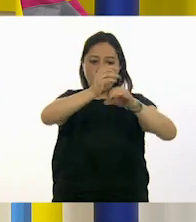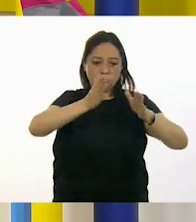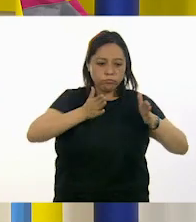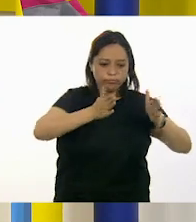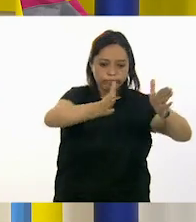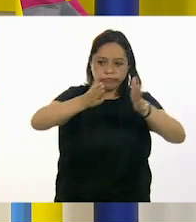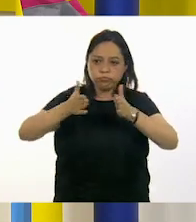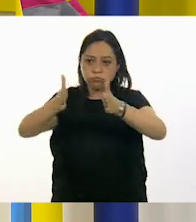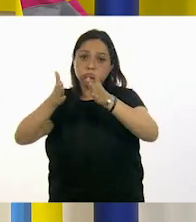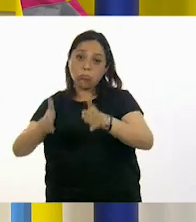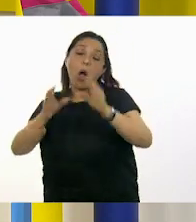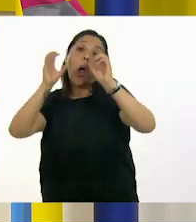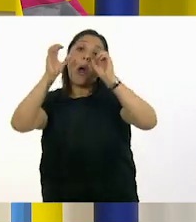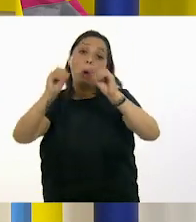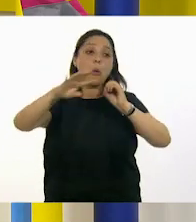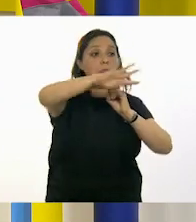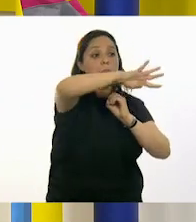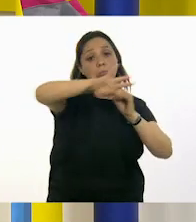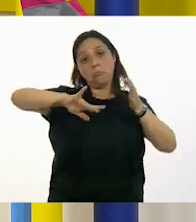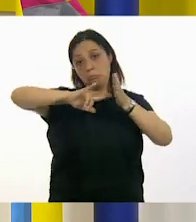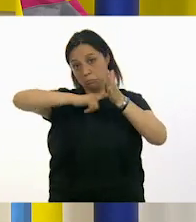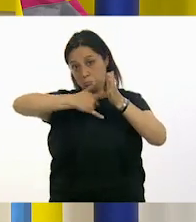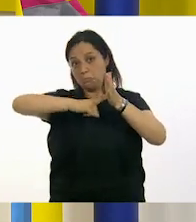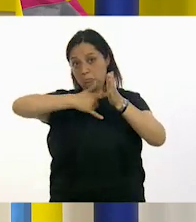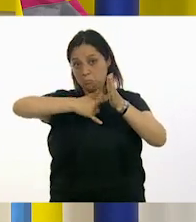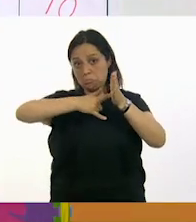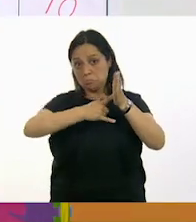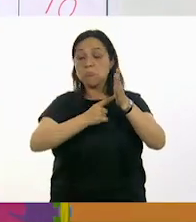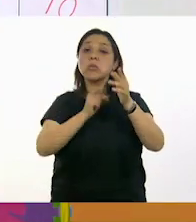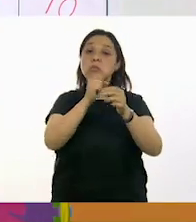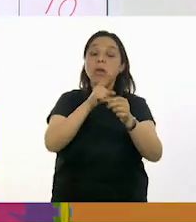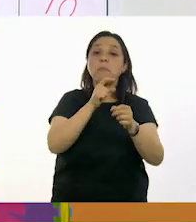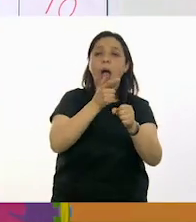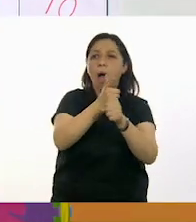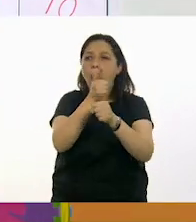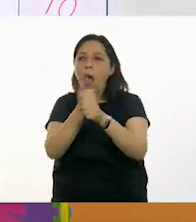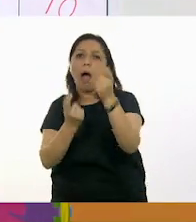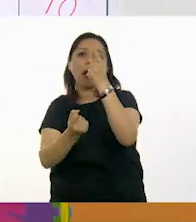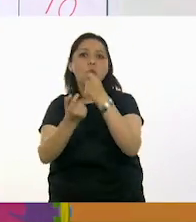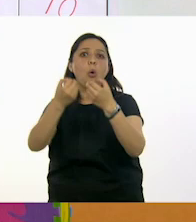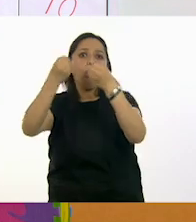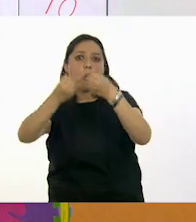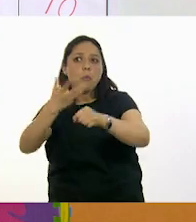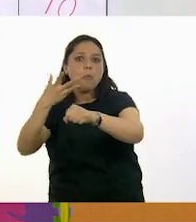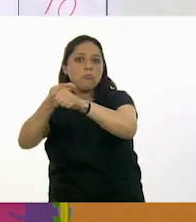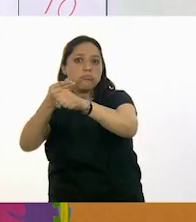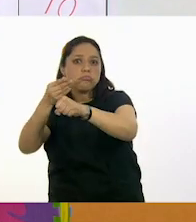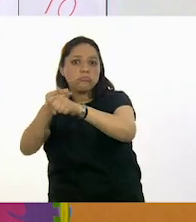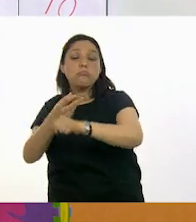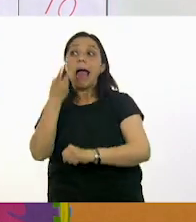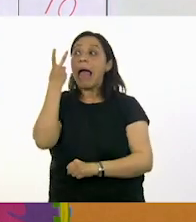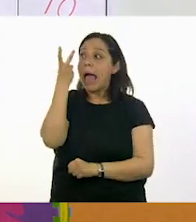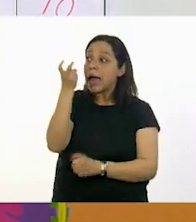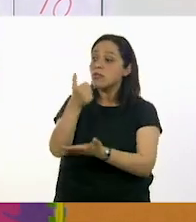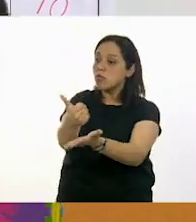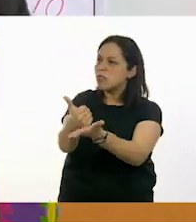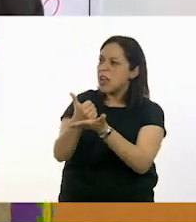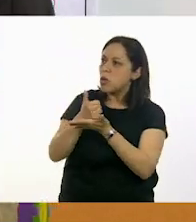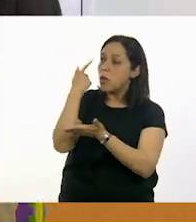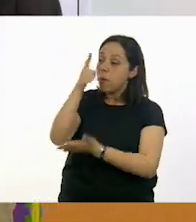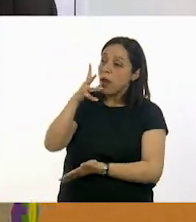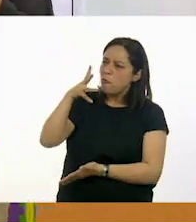que hubo algunas pistas que no trabajaron. Exacto, y esto nos puede servir incluso para leer el futuro. ¿El